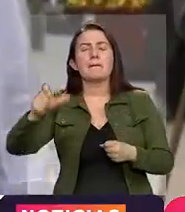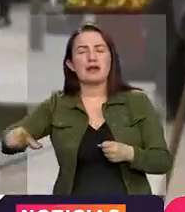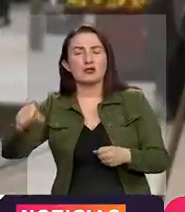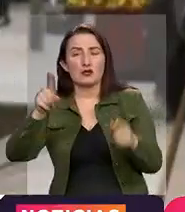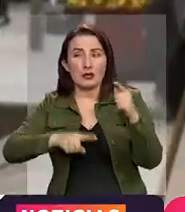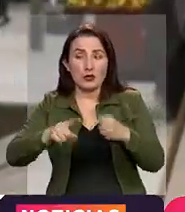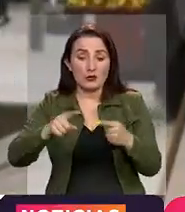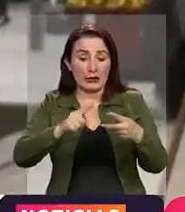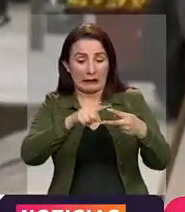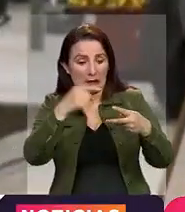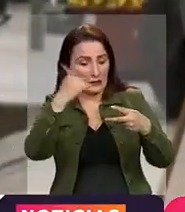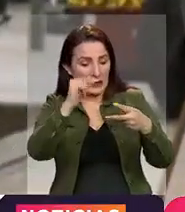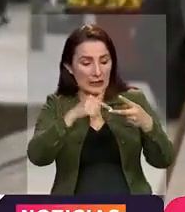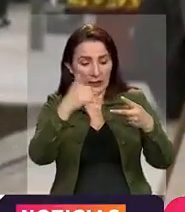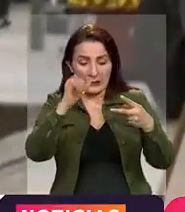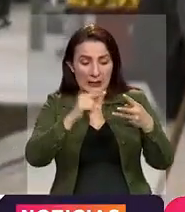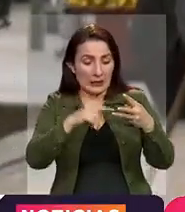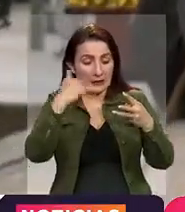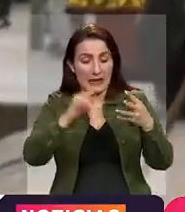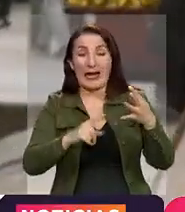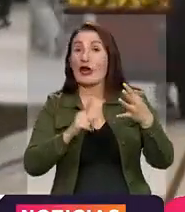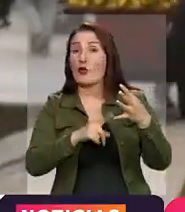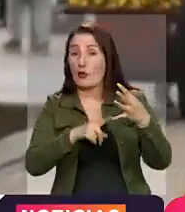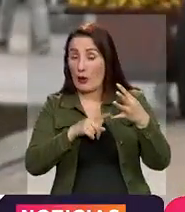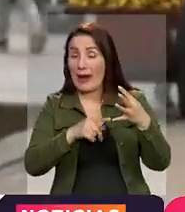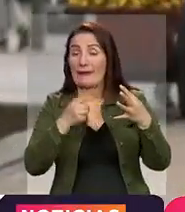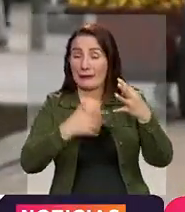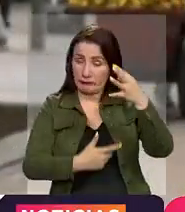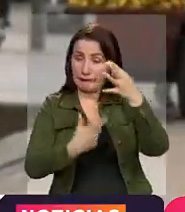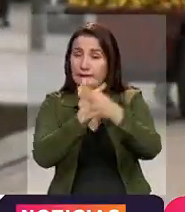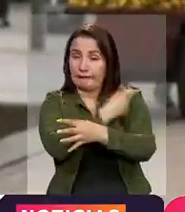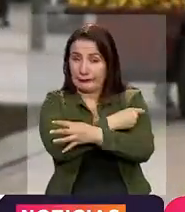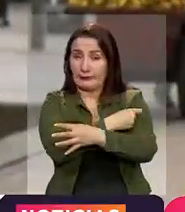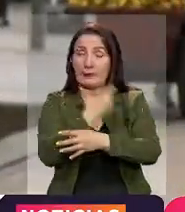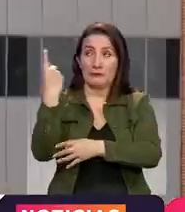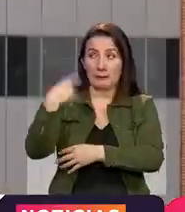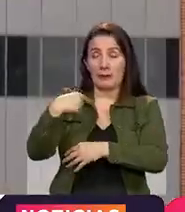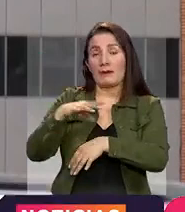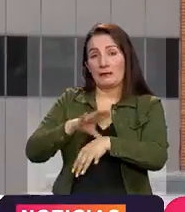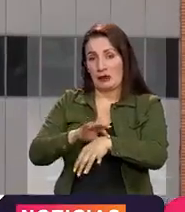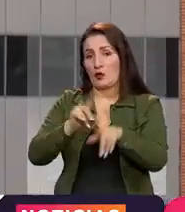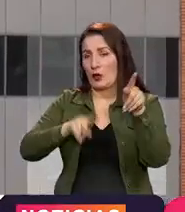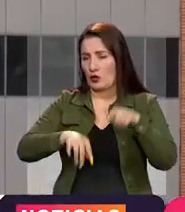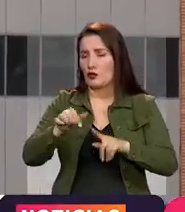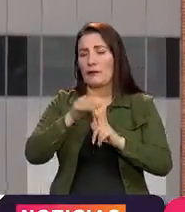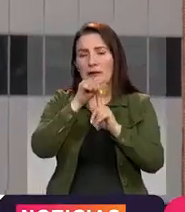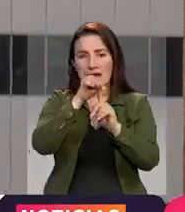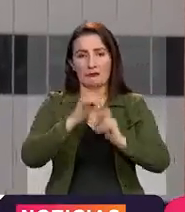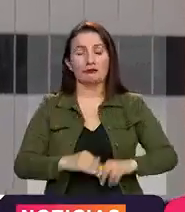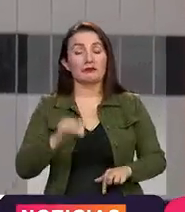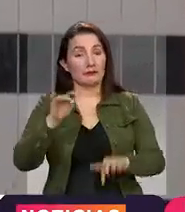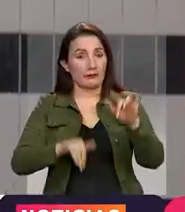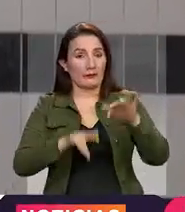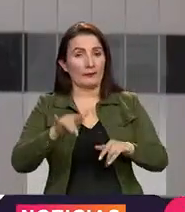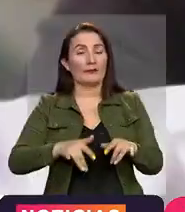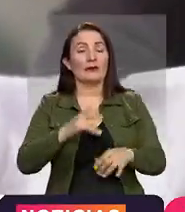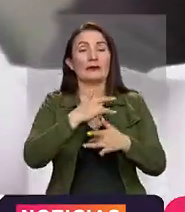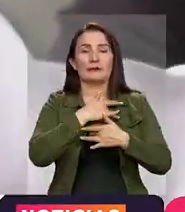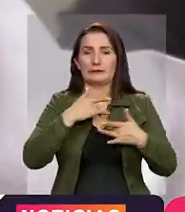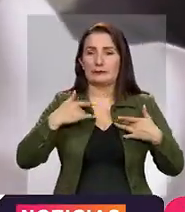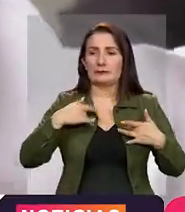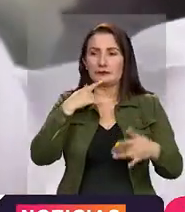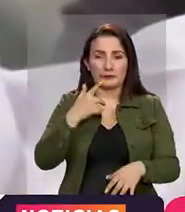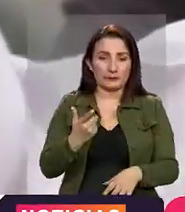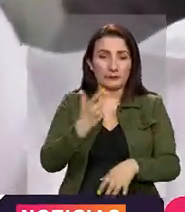algunas patologías específicas y también solo bajo prescripción médica. La Secretaría de Salud reitera que